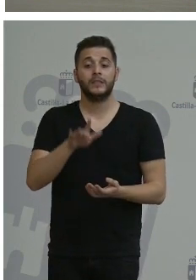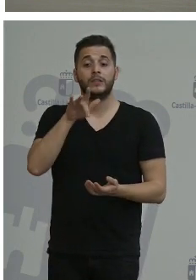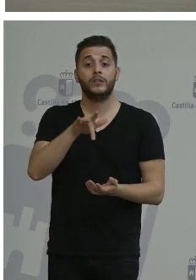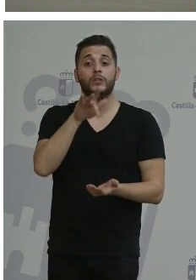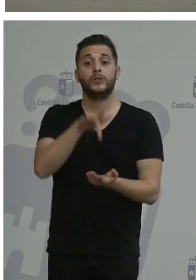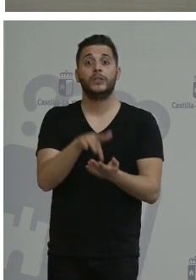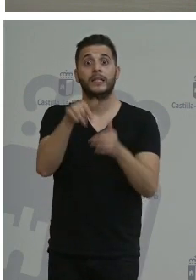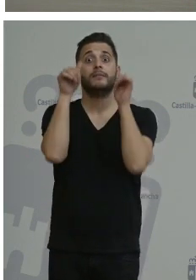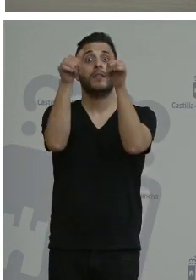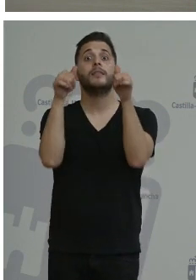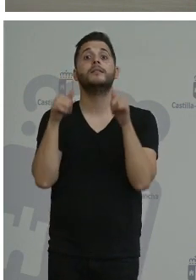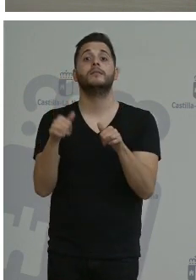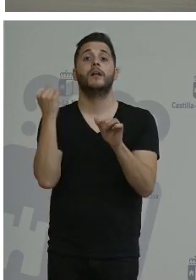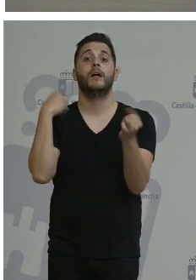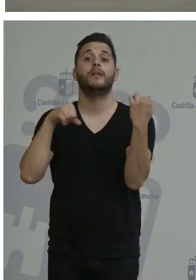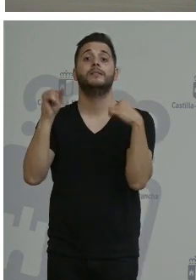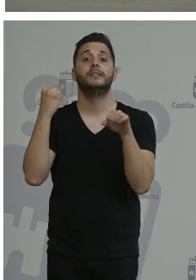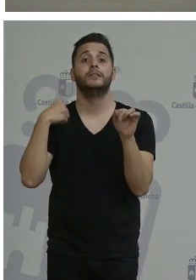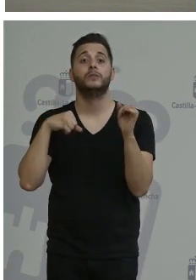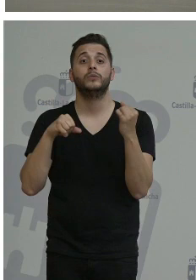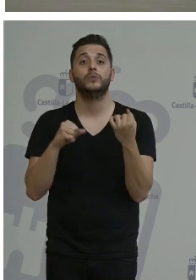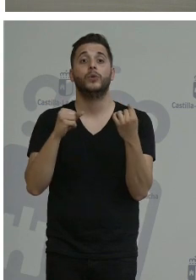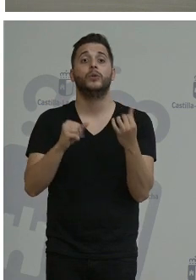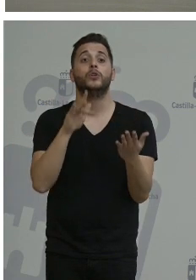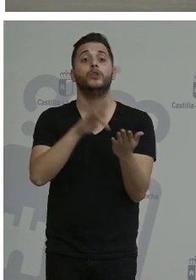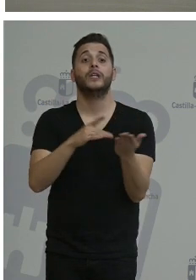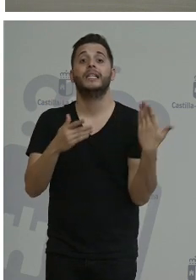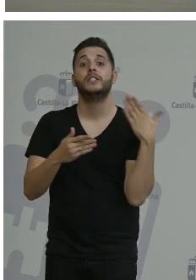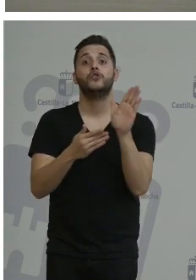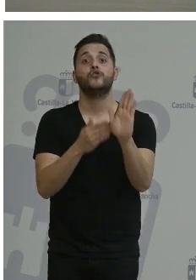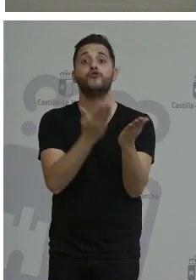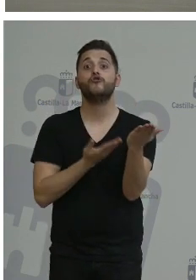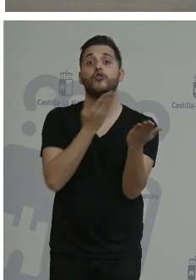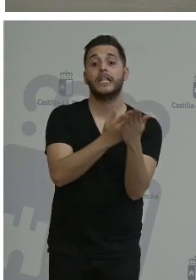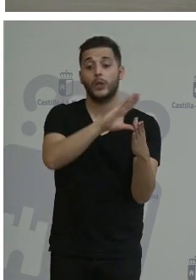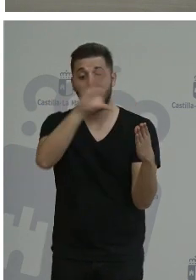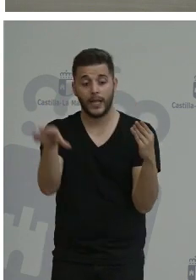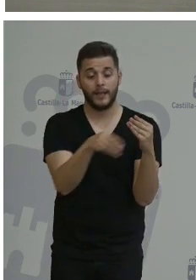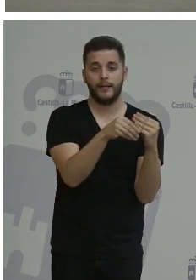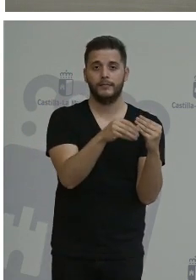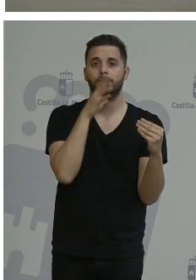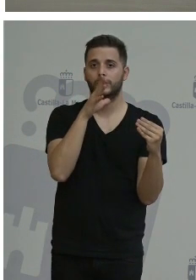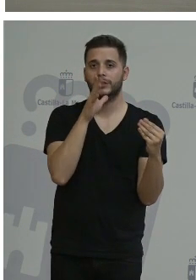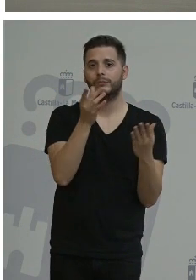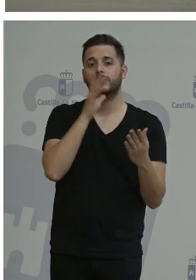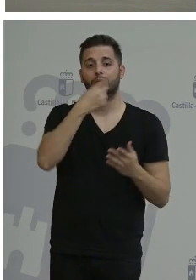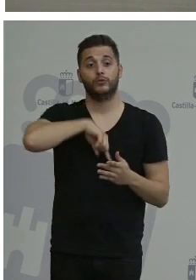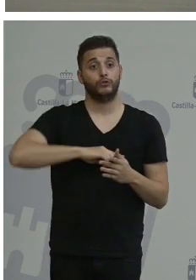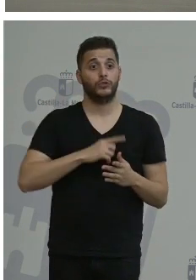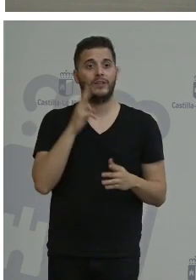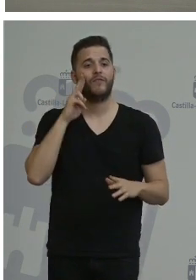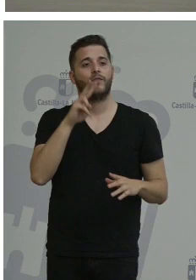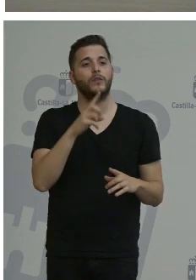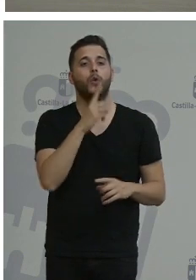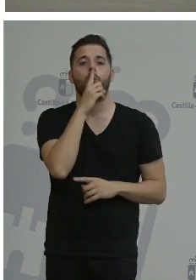certificado de aptitud junto con la solicitud. Porque hemos visto personas que han empleado mucho tiempo, unos